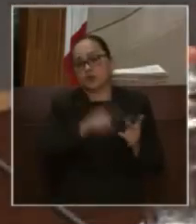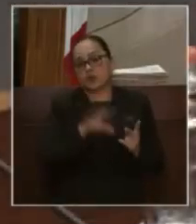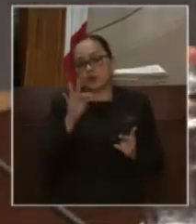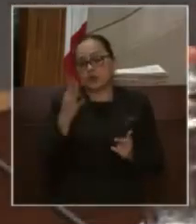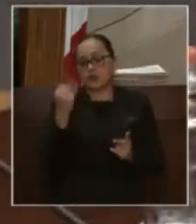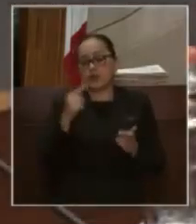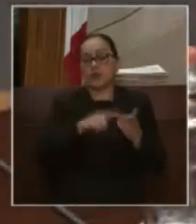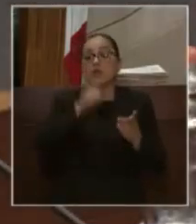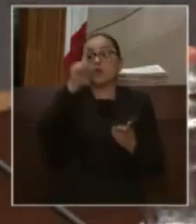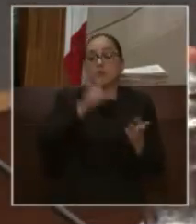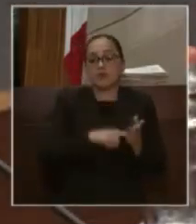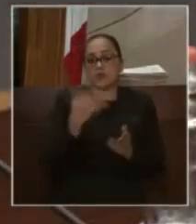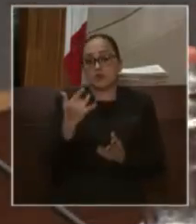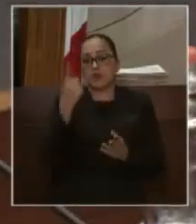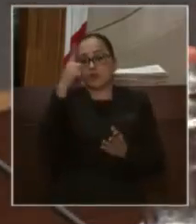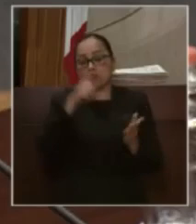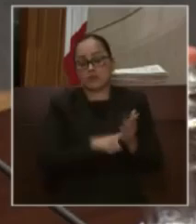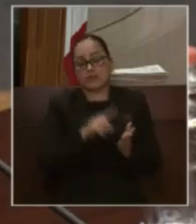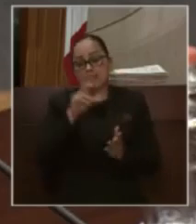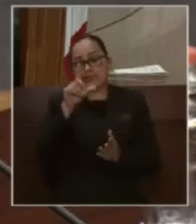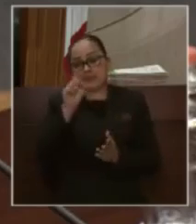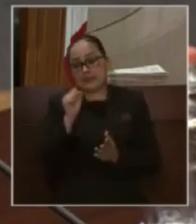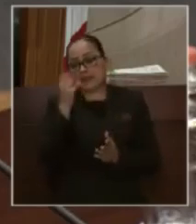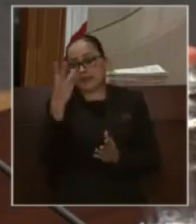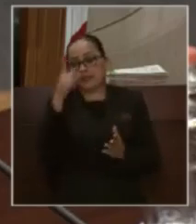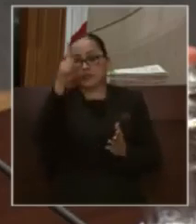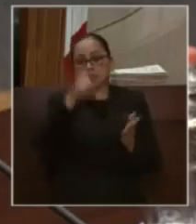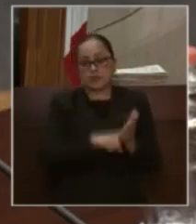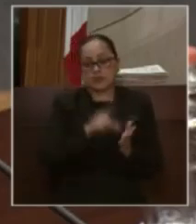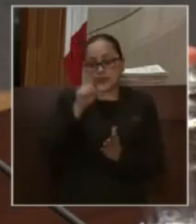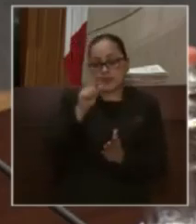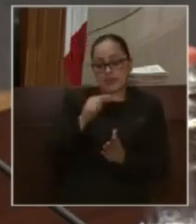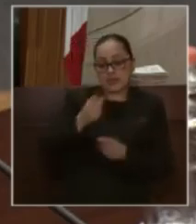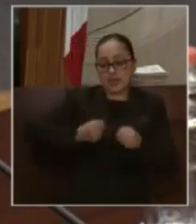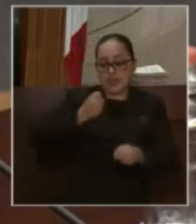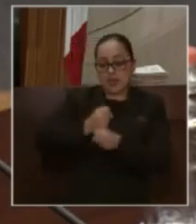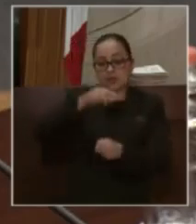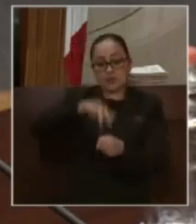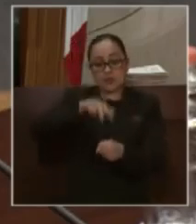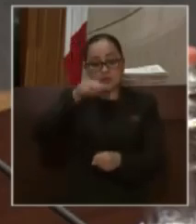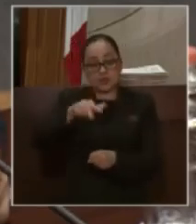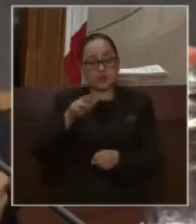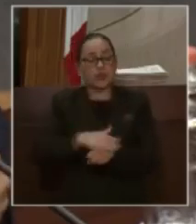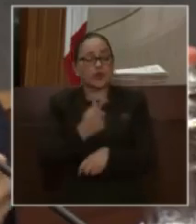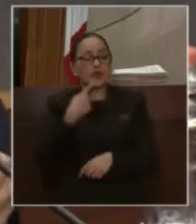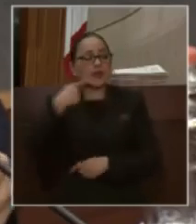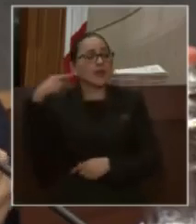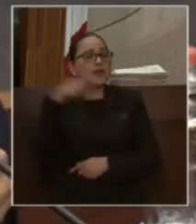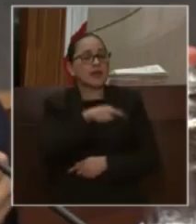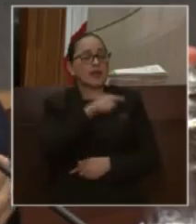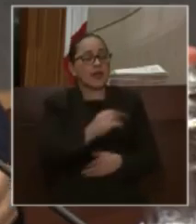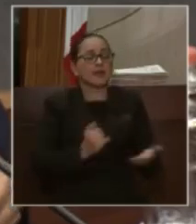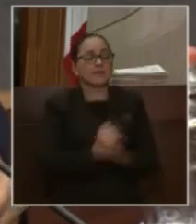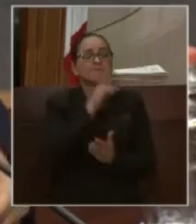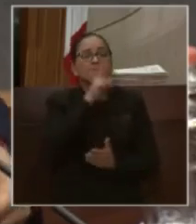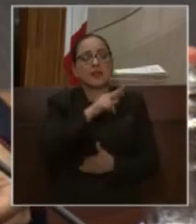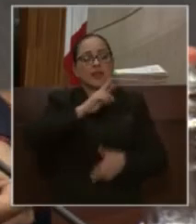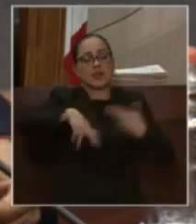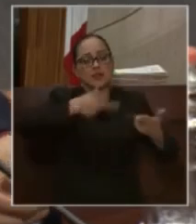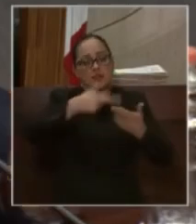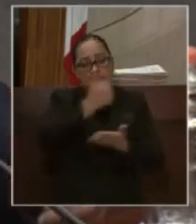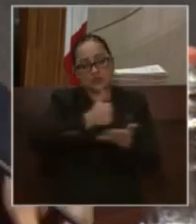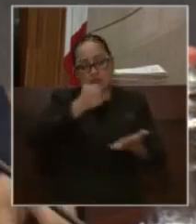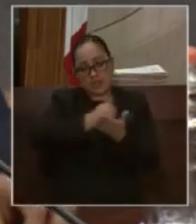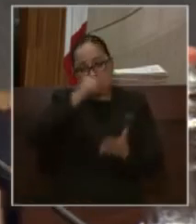1049, 1050, 1063 y 1070, todos del año en curso, interpuestos a fin de controvertir la sentencia dictada por la Sala Regional